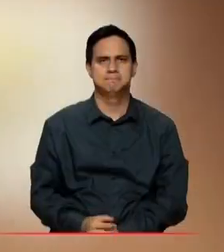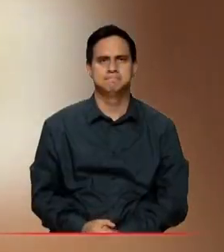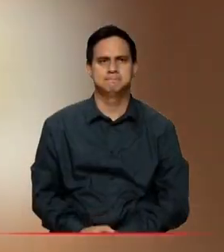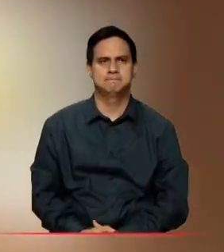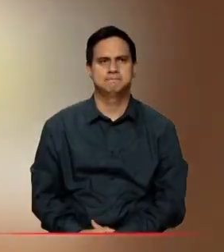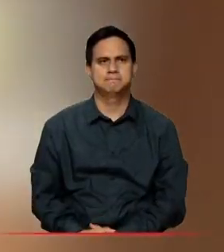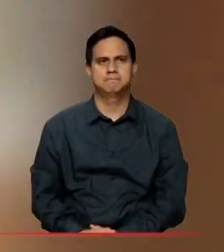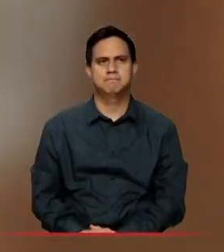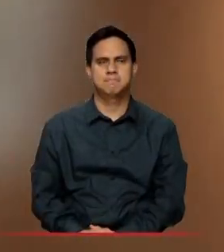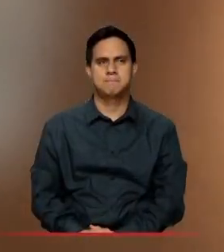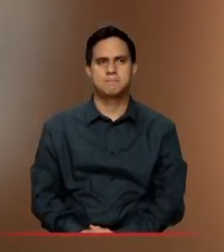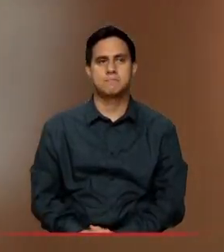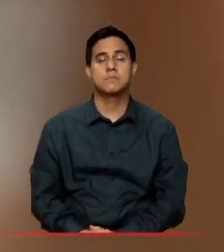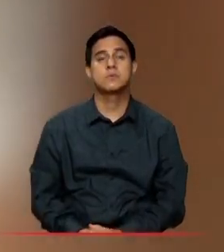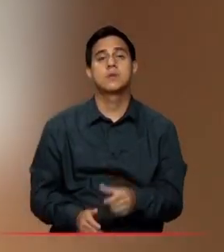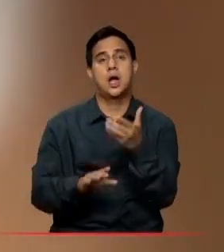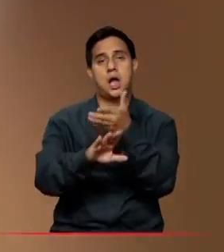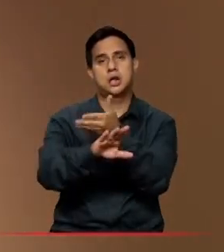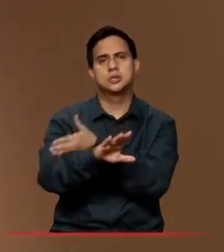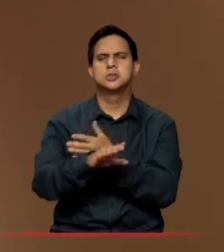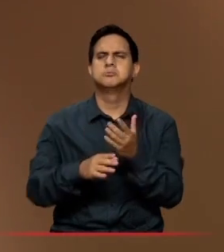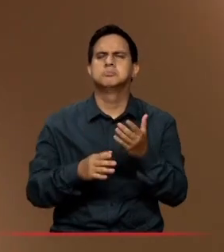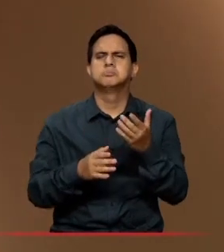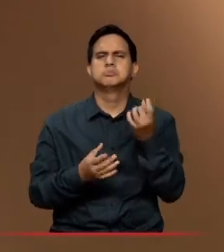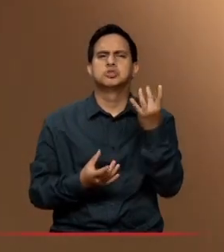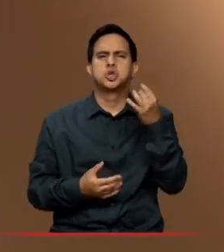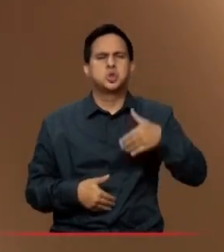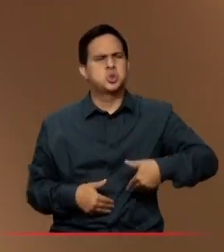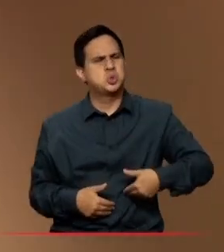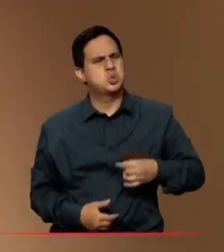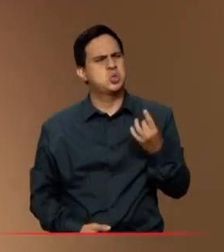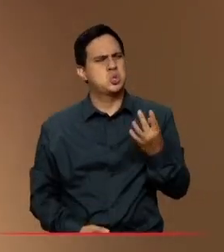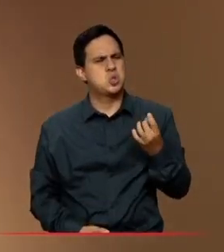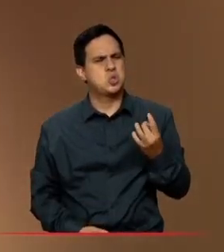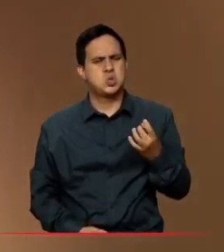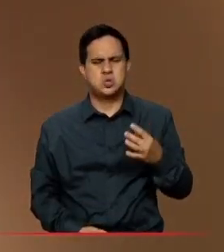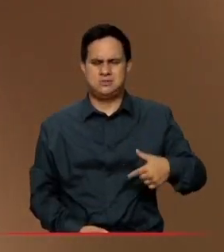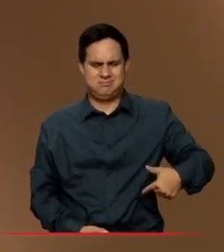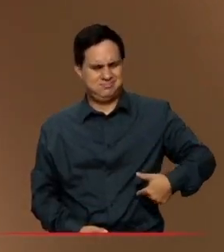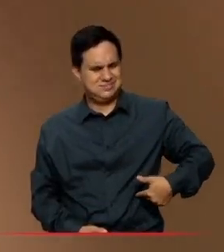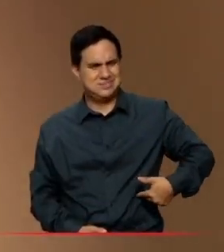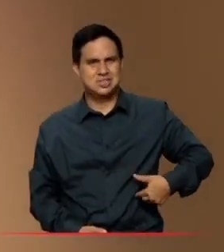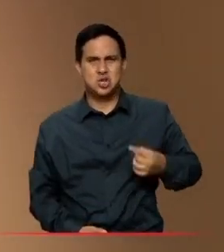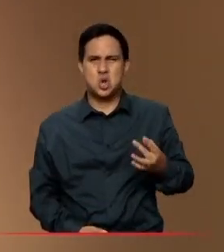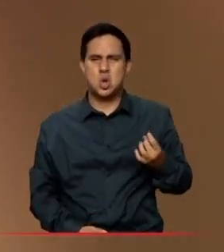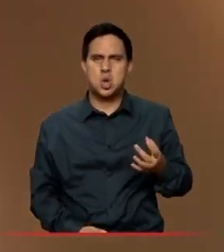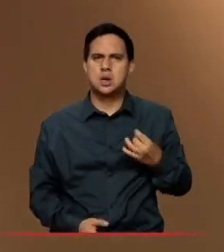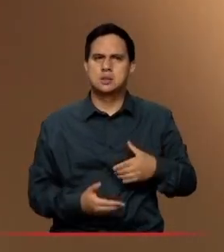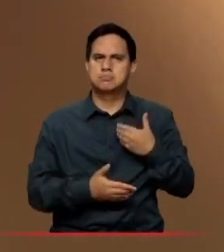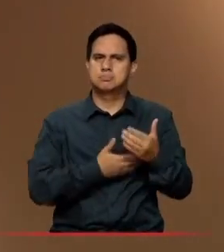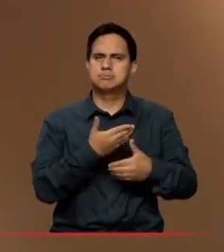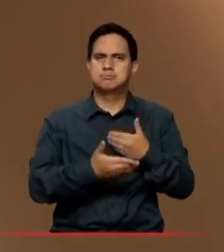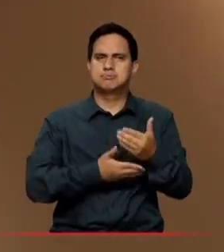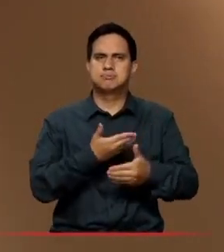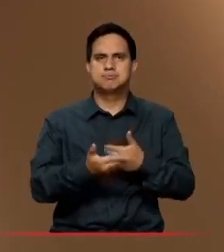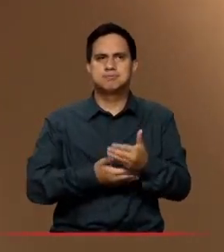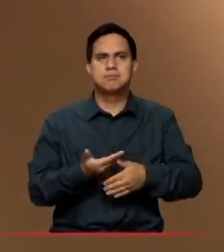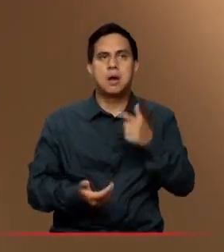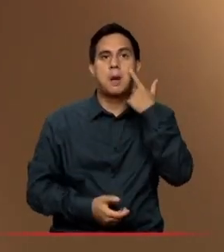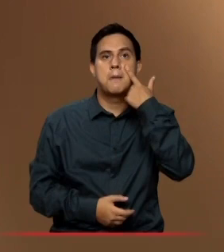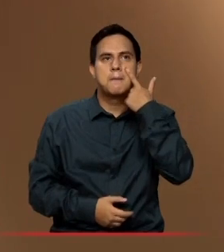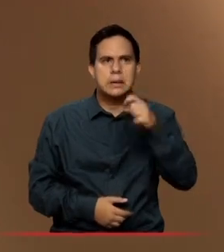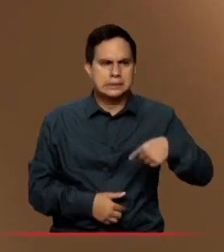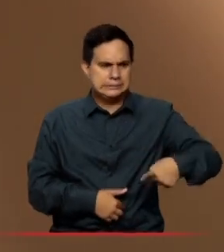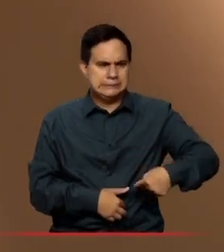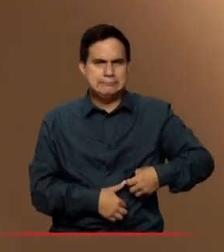Cali lo que empezó como un cuadro de dolor abdominal y molestias en el colon se convirtió en una sospecha de hernia diafragmática que